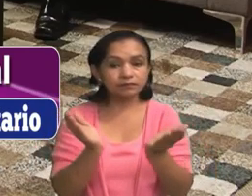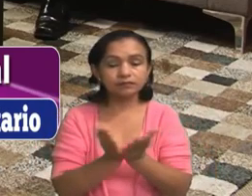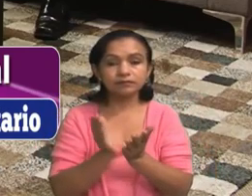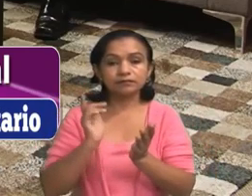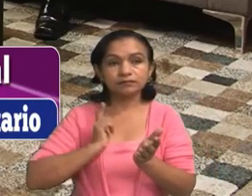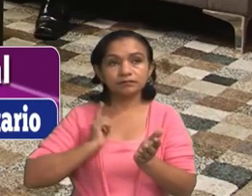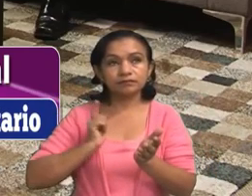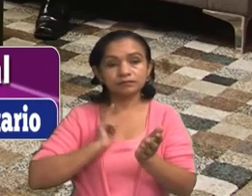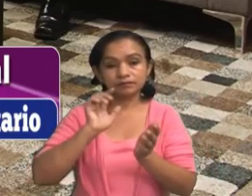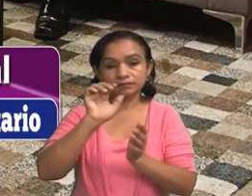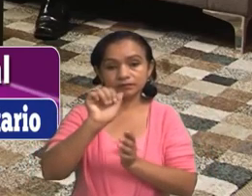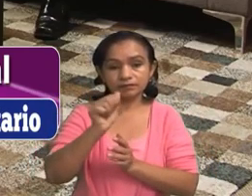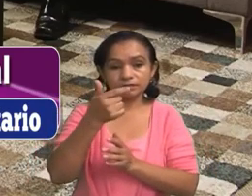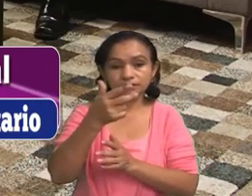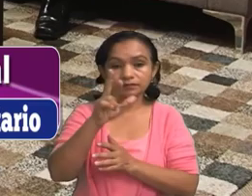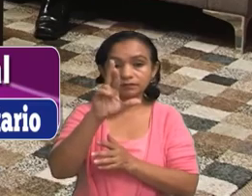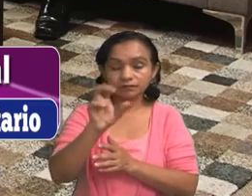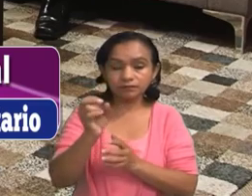La agroecología